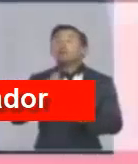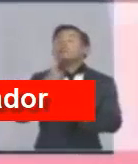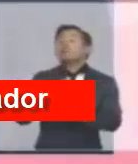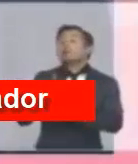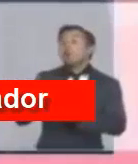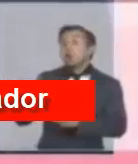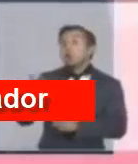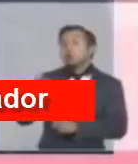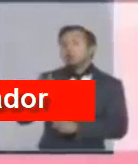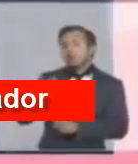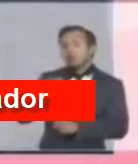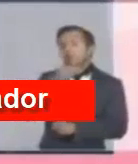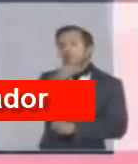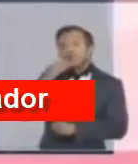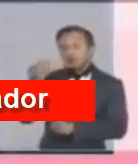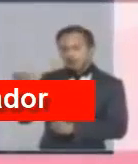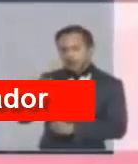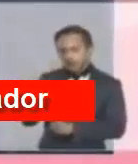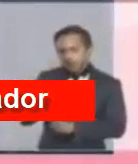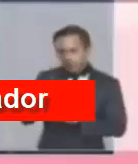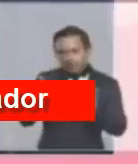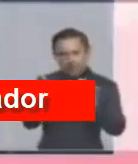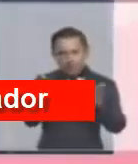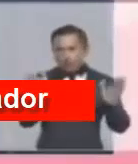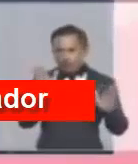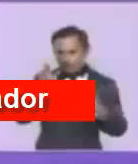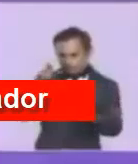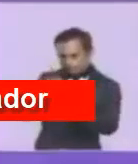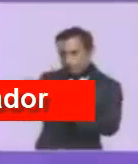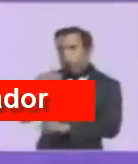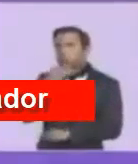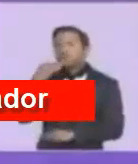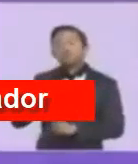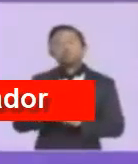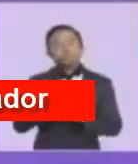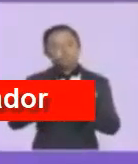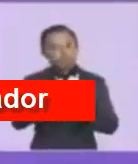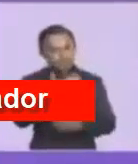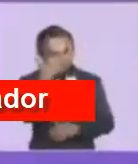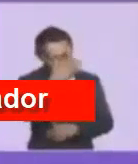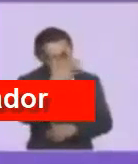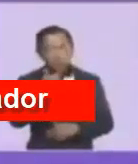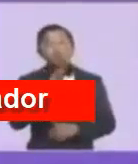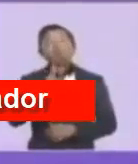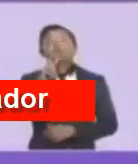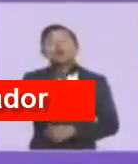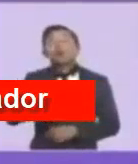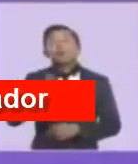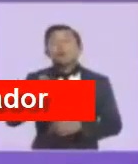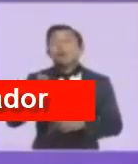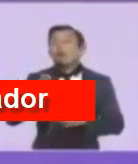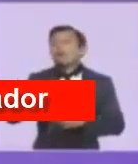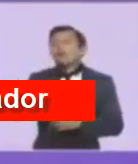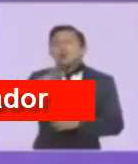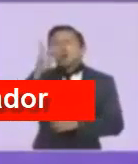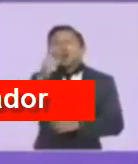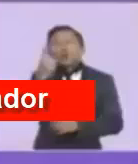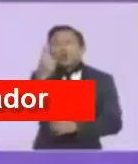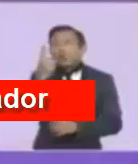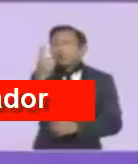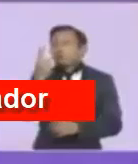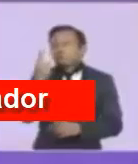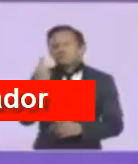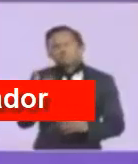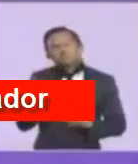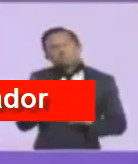y que tiene que ver con la decisión propia del tribunal, es que en este país nos permiten hacer trampa al 50% y no